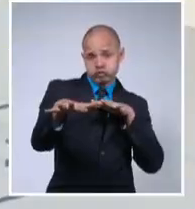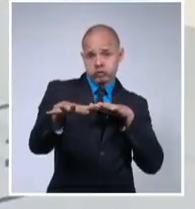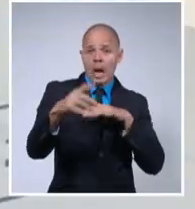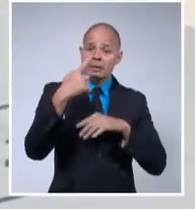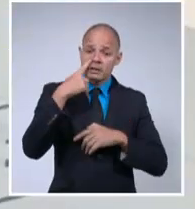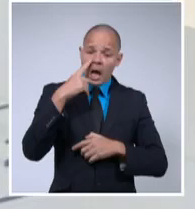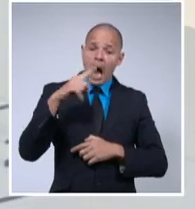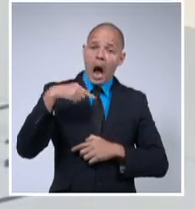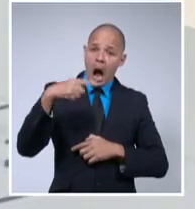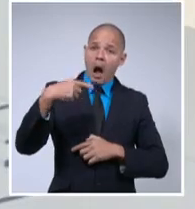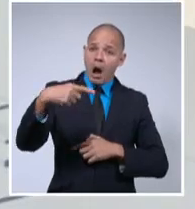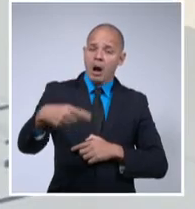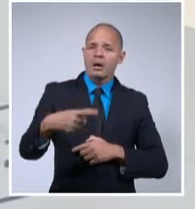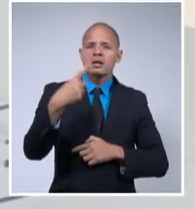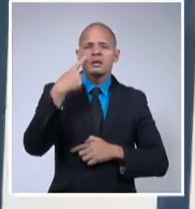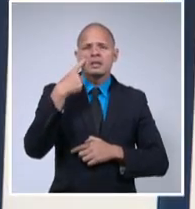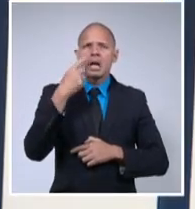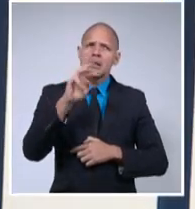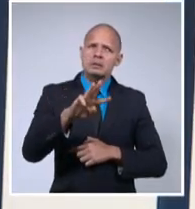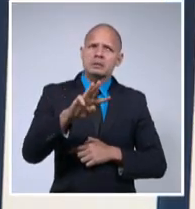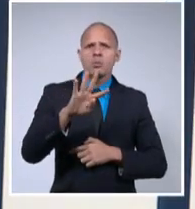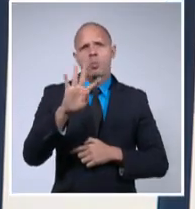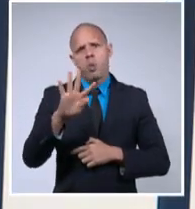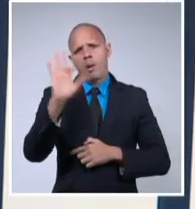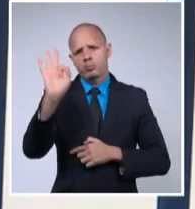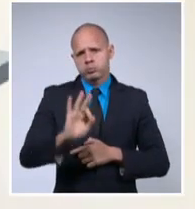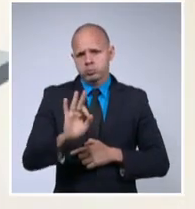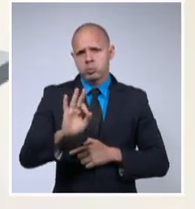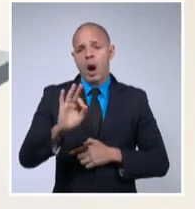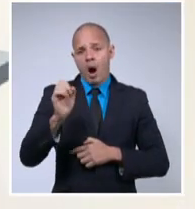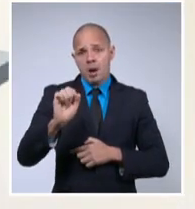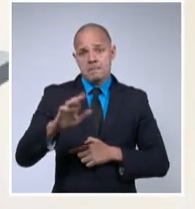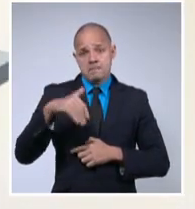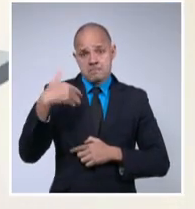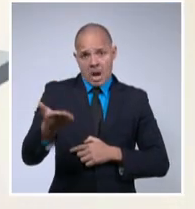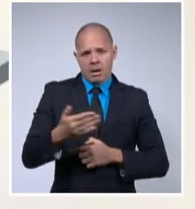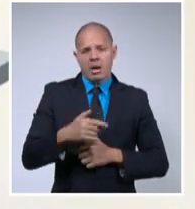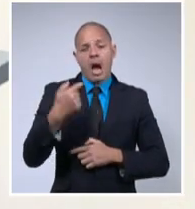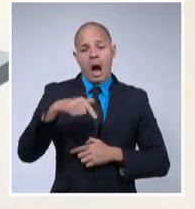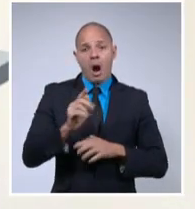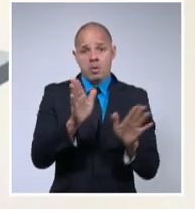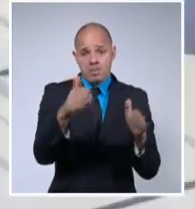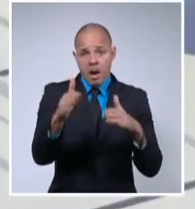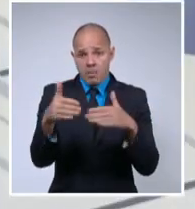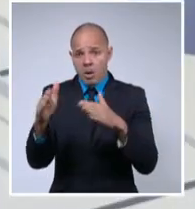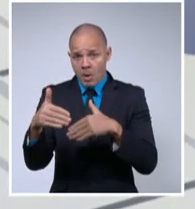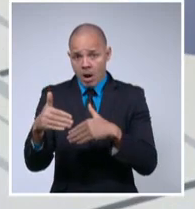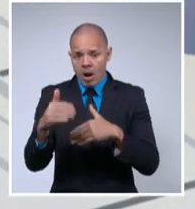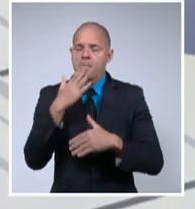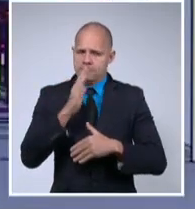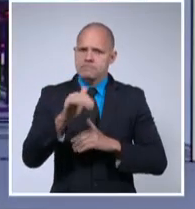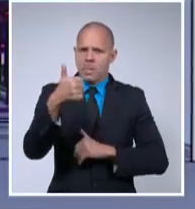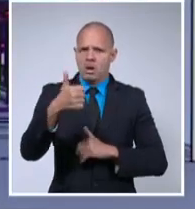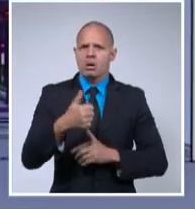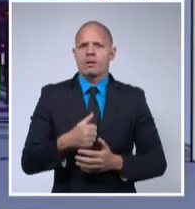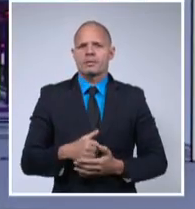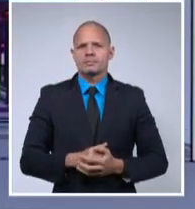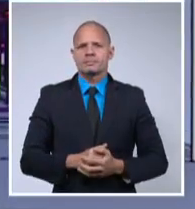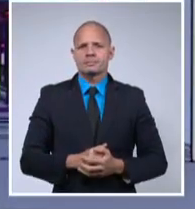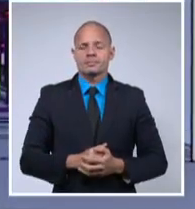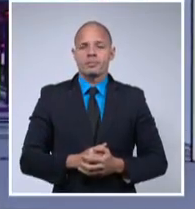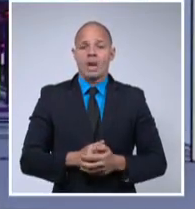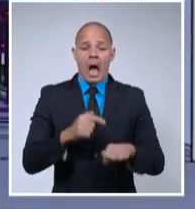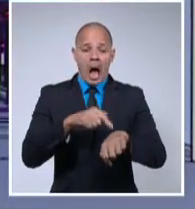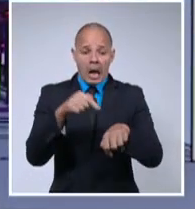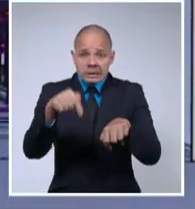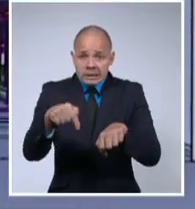estos megawatts que va a generar estos bloques van a contribuir a satisfacer esta demanda. En estos momentos, según autoridades, han sido terminados